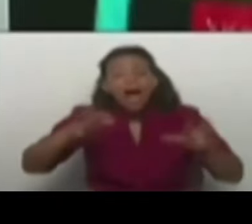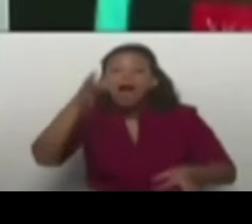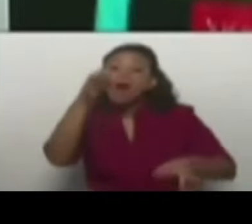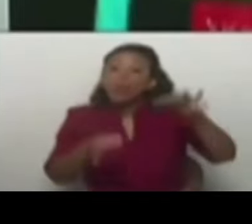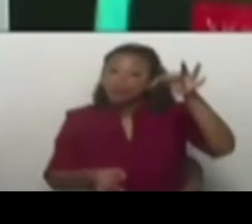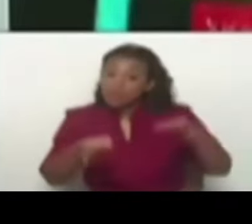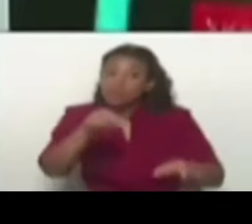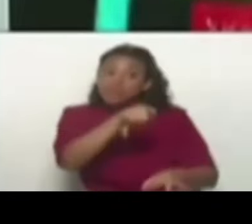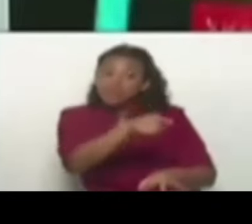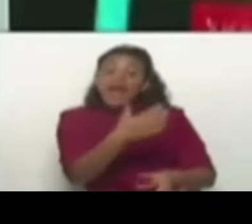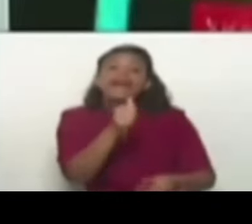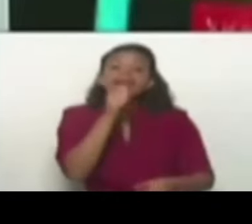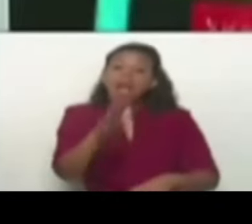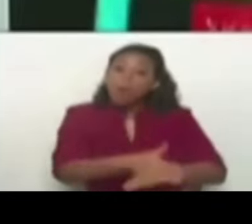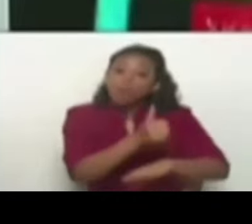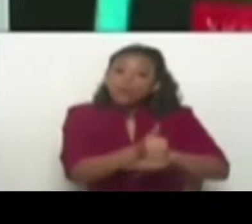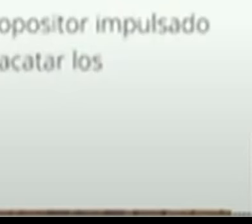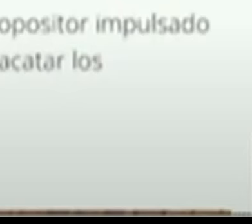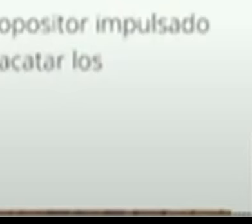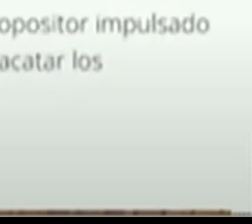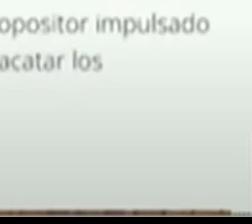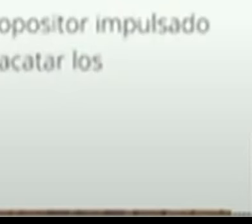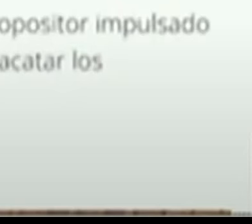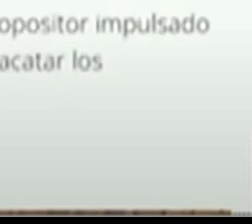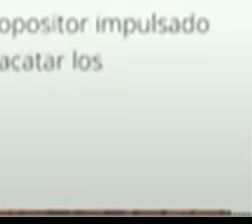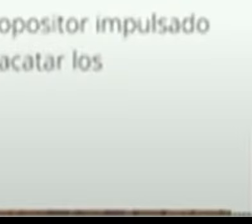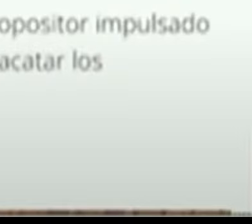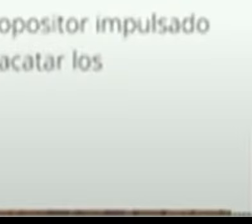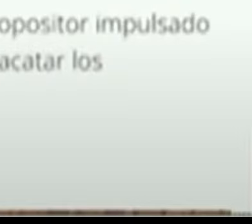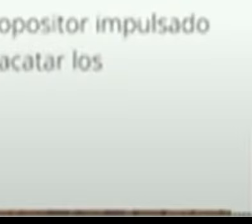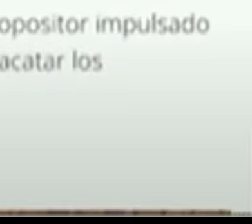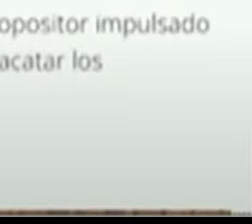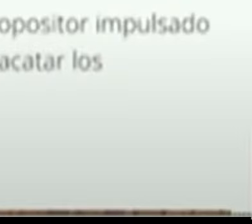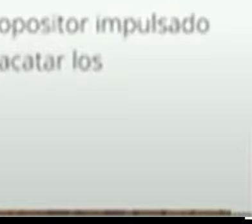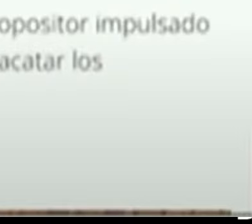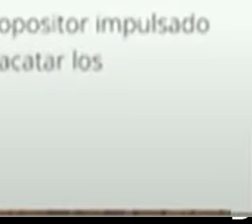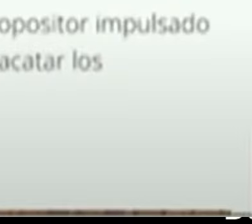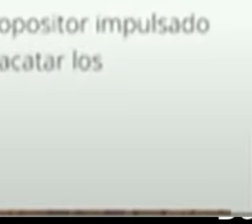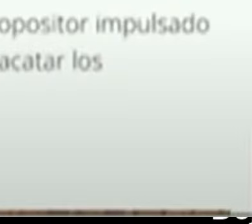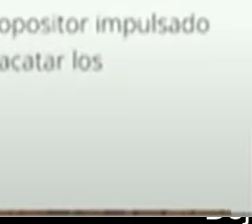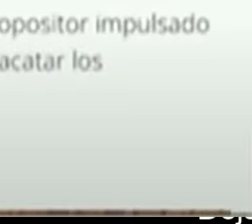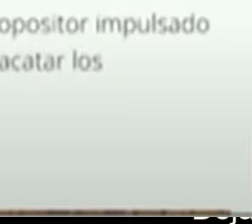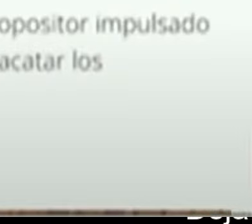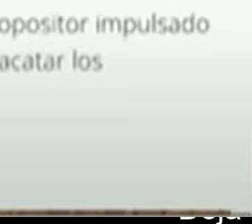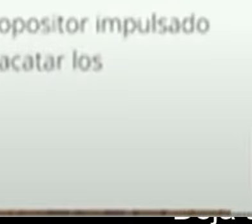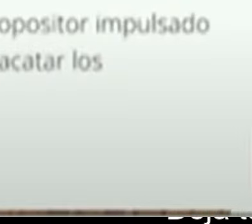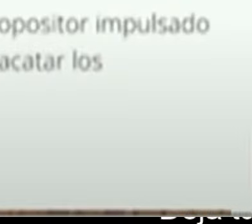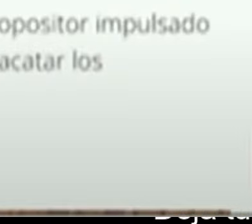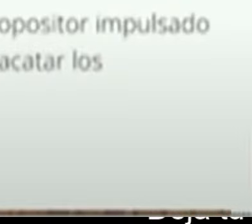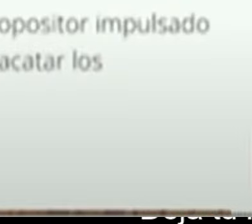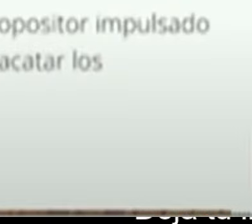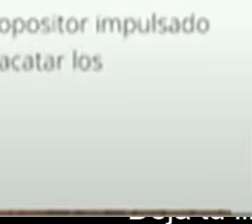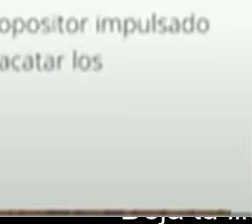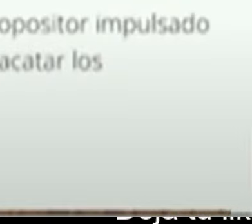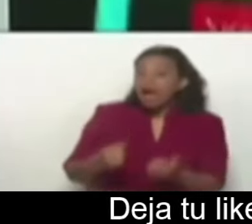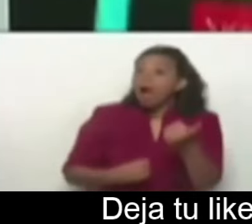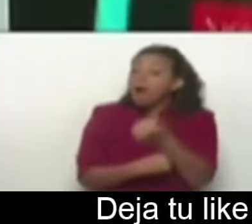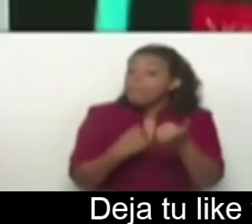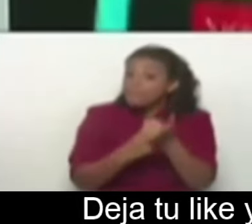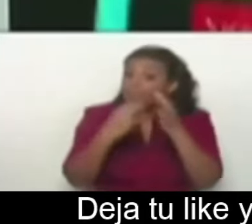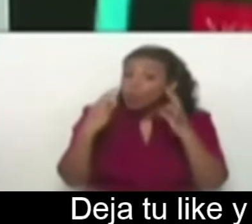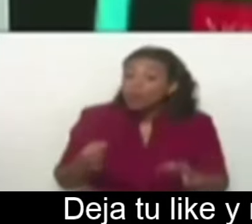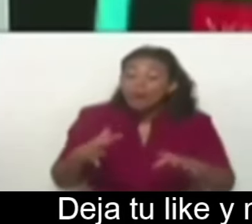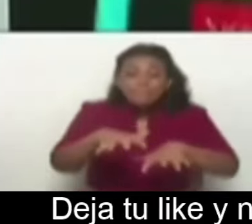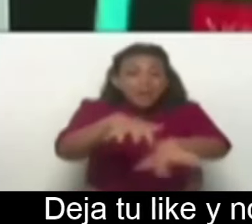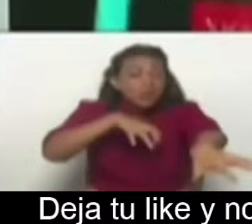justicia y tranquilidad. Esa encuesta dice algo de eso, del apoyo de la